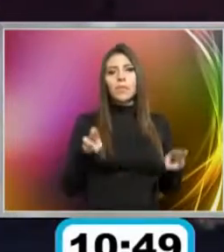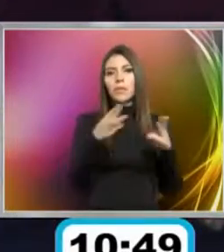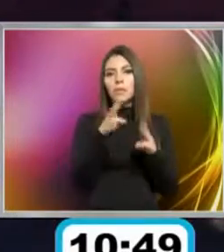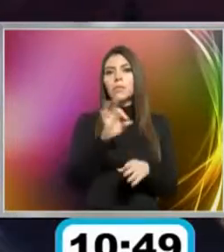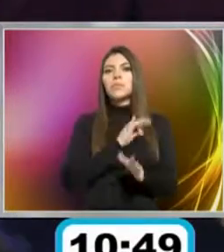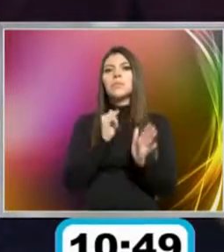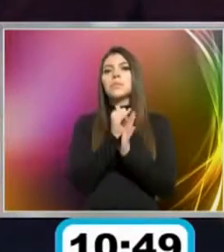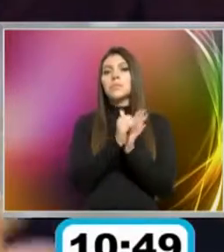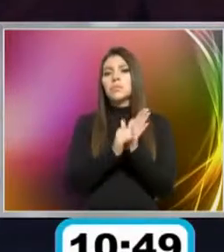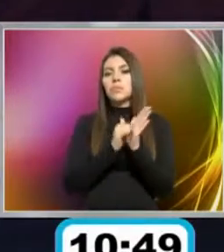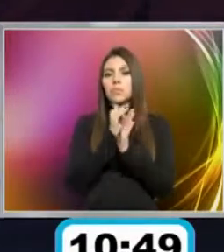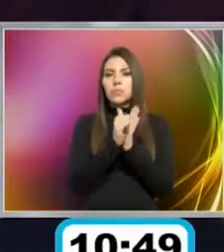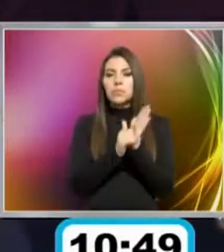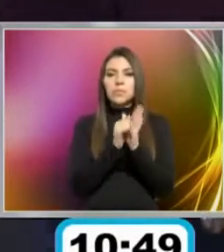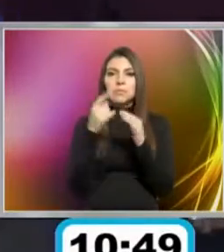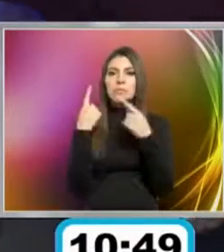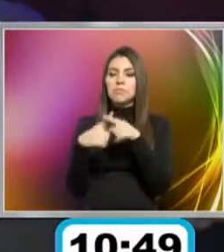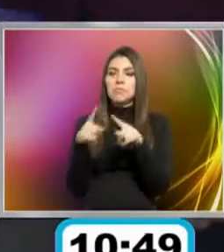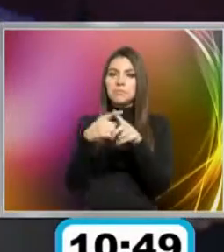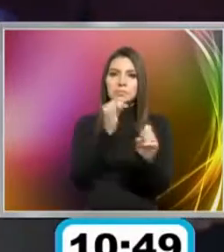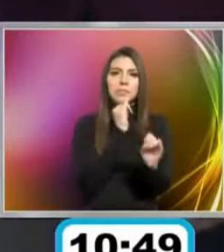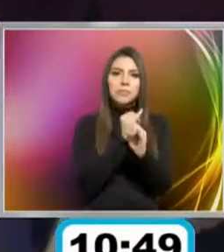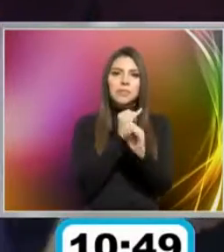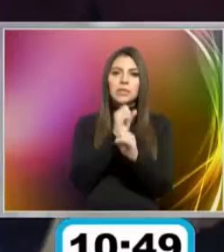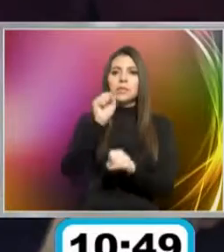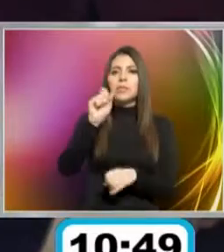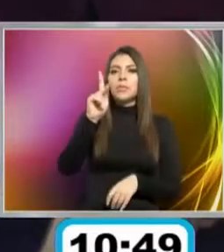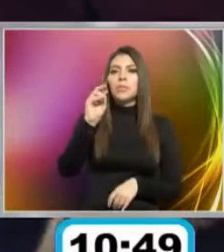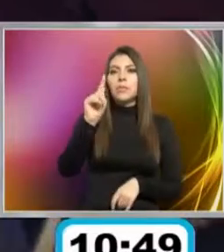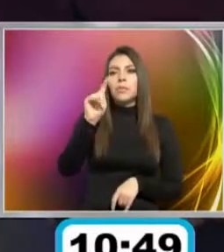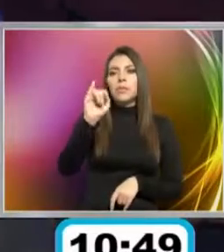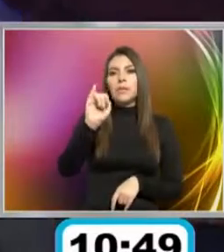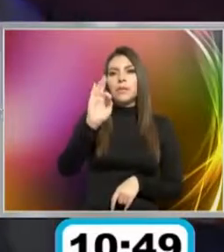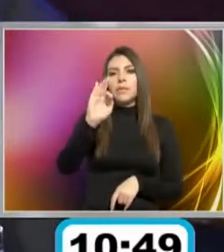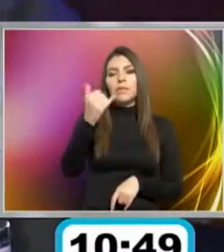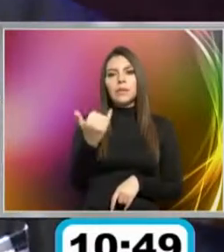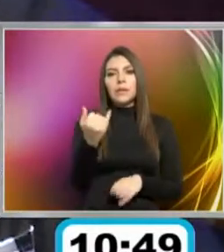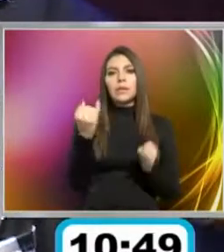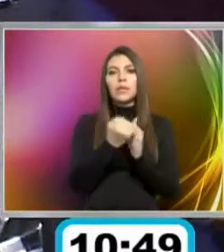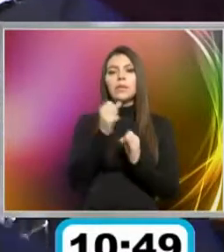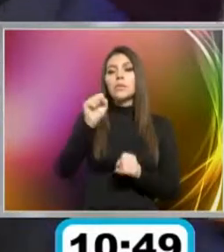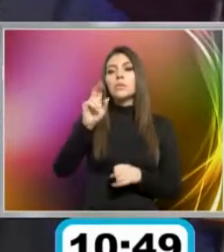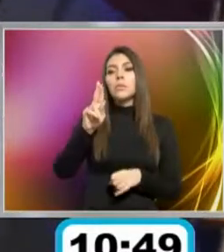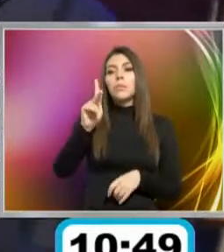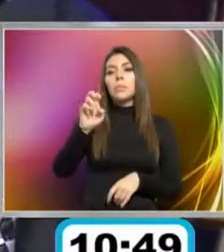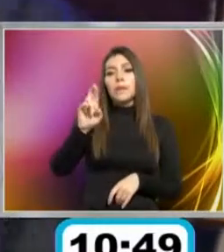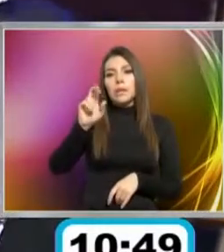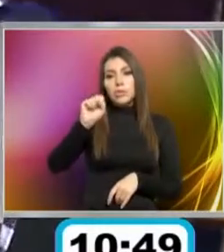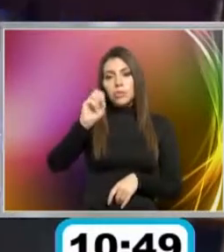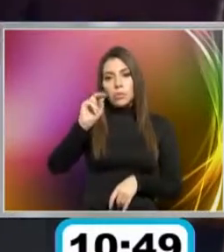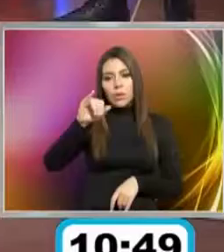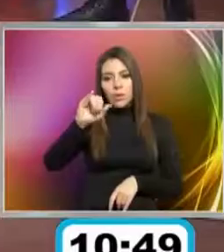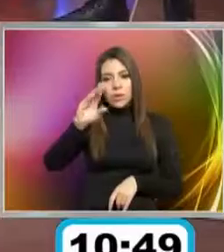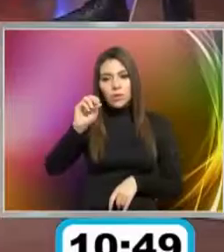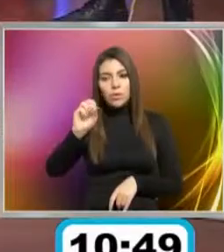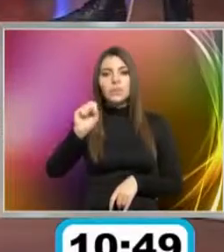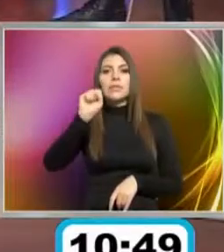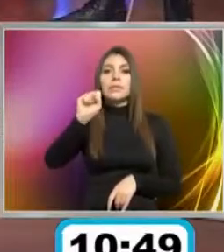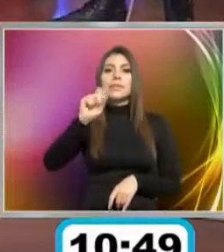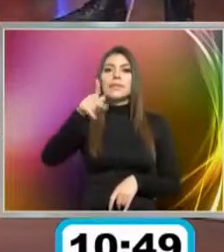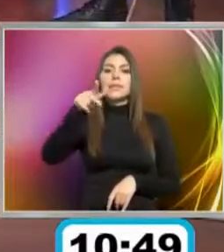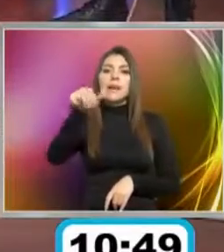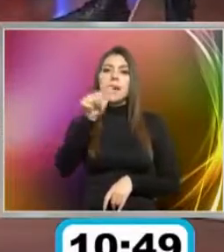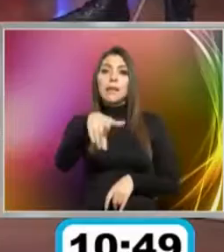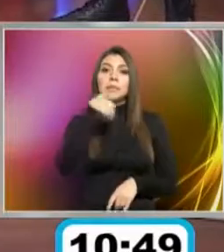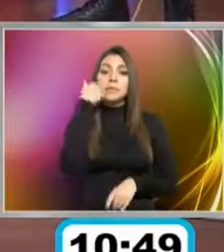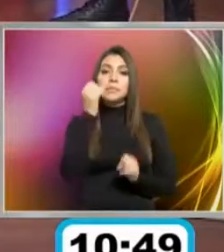sabes, YouTube, en todas las plataformas, Spotify, en todas las plataformas, como Supersónicos Ska, así nos encuentran, como Supersónicos Ska. Oye, ¿qué nos